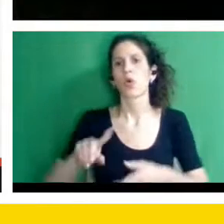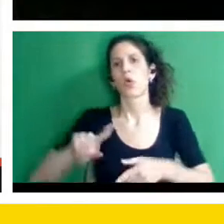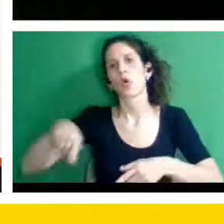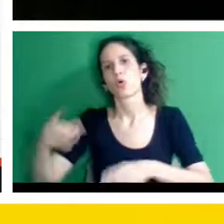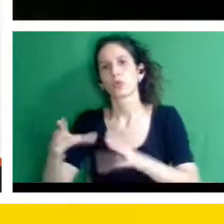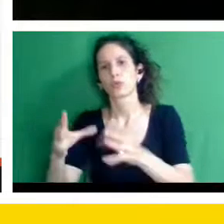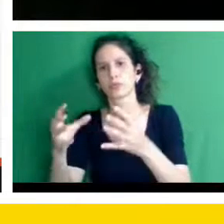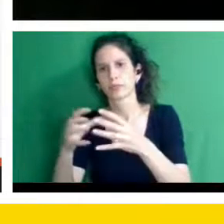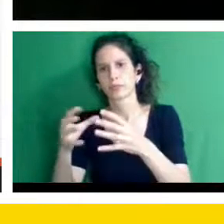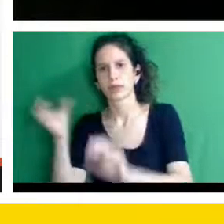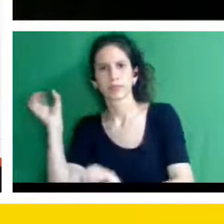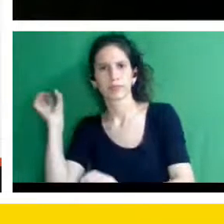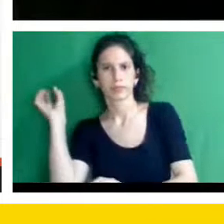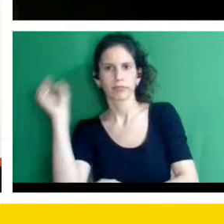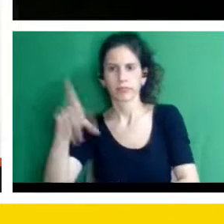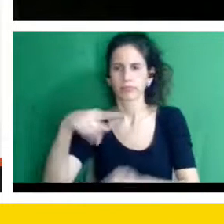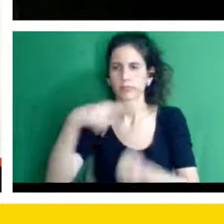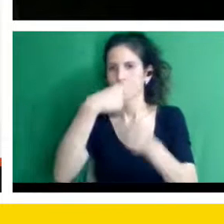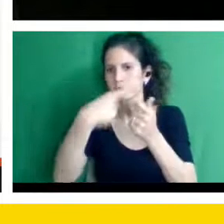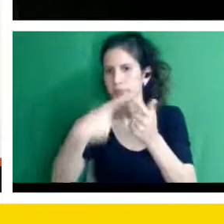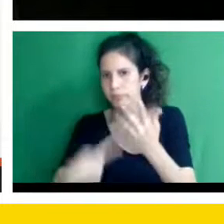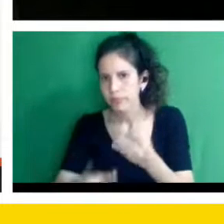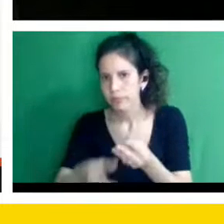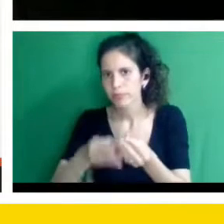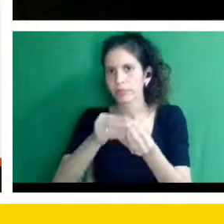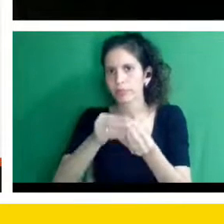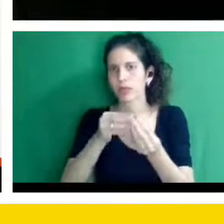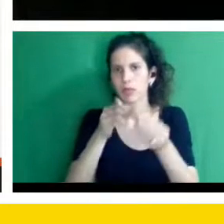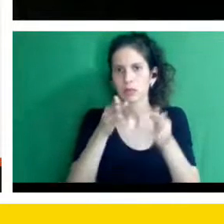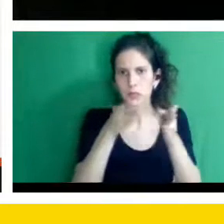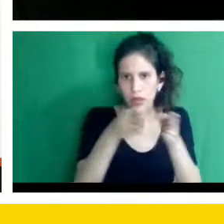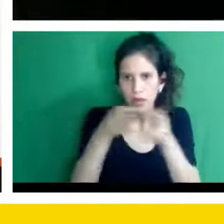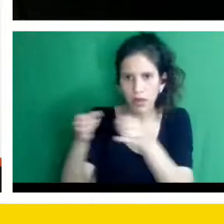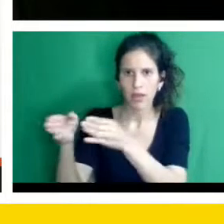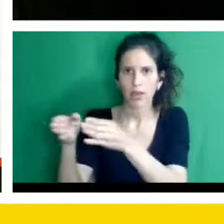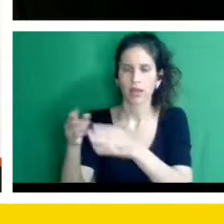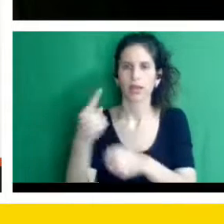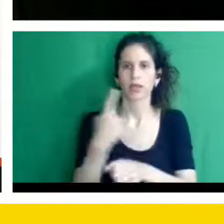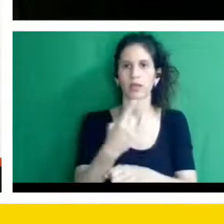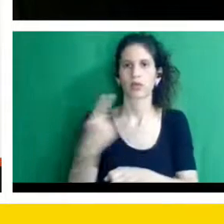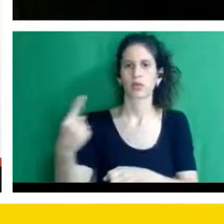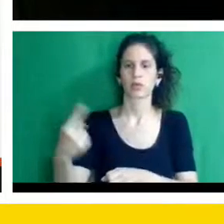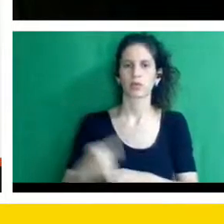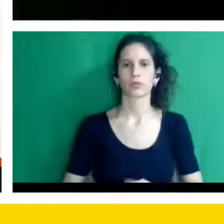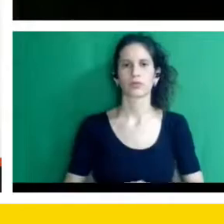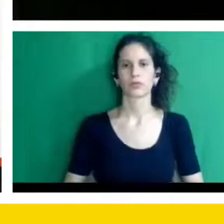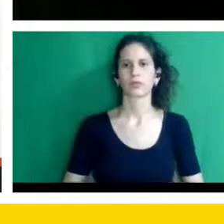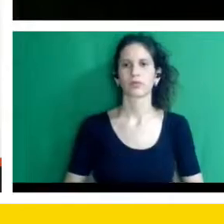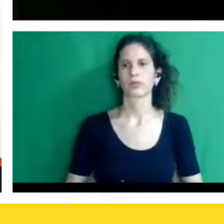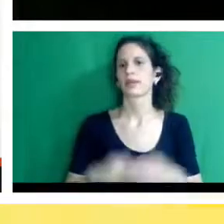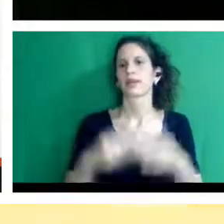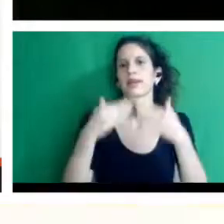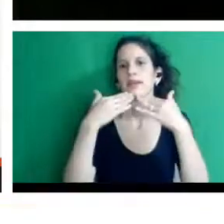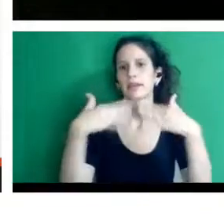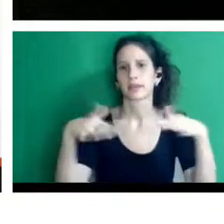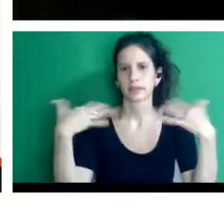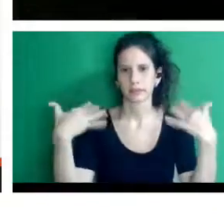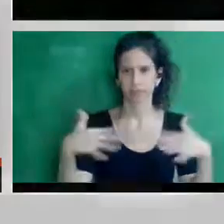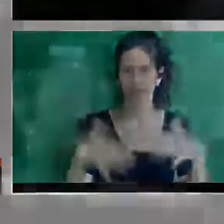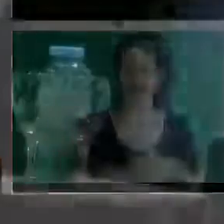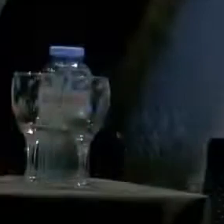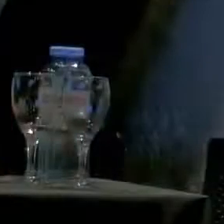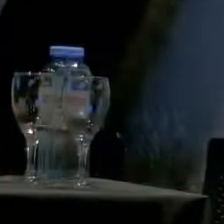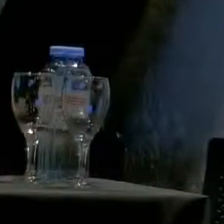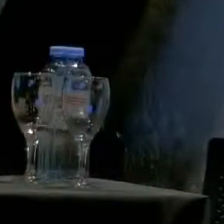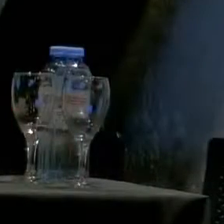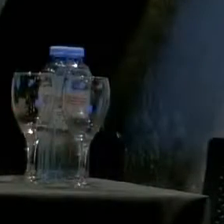sentado. Muchas gracias. Hasta ahí yo creo que por el tiempo es lo suficiente.